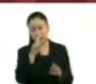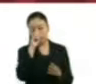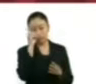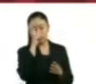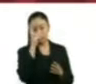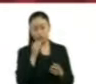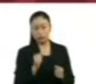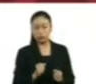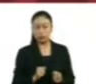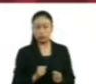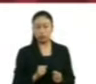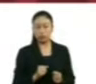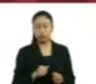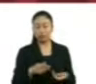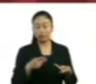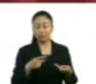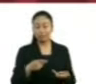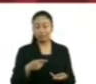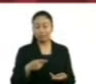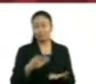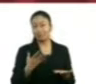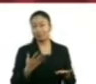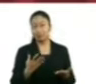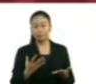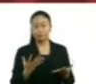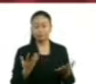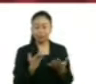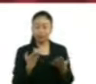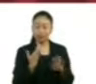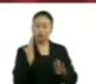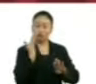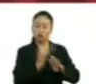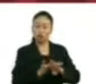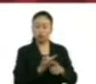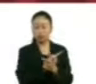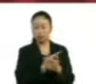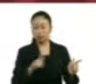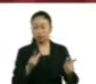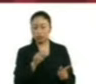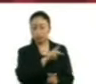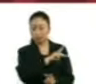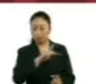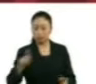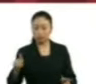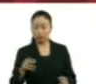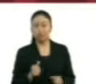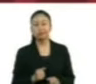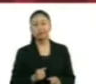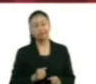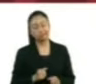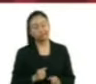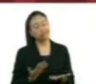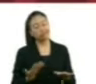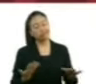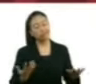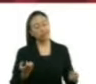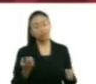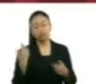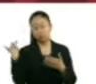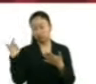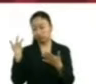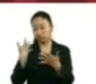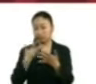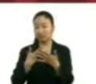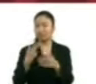manera imparcial y esto solamente daña la democracia. Como históricamente ha ocurrido en otras ocasiones en la historia